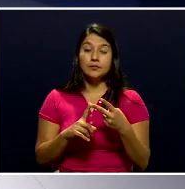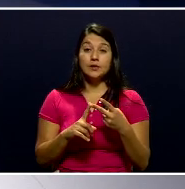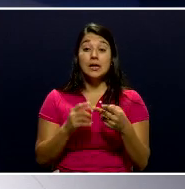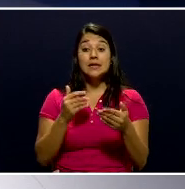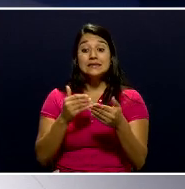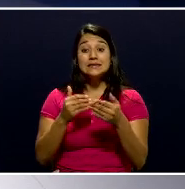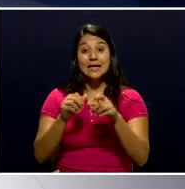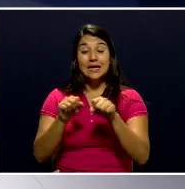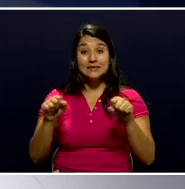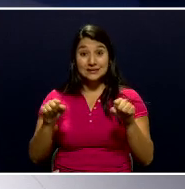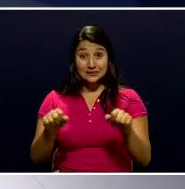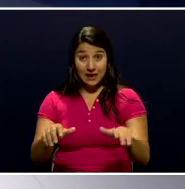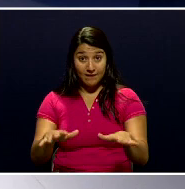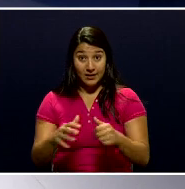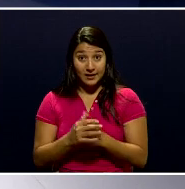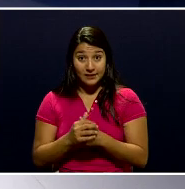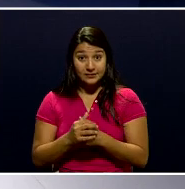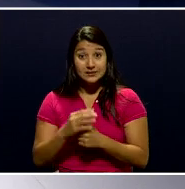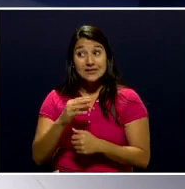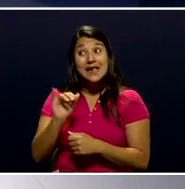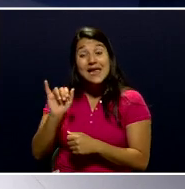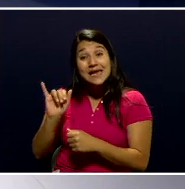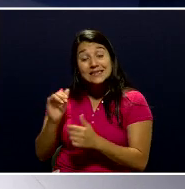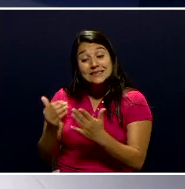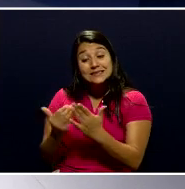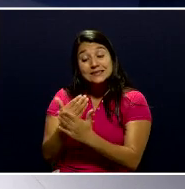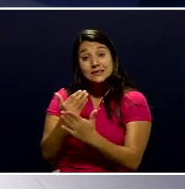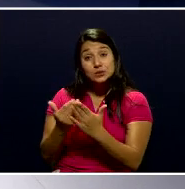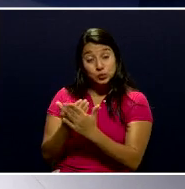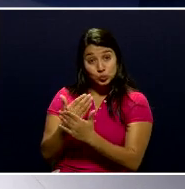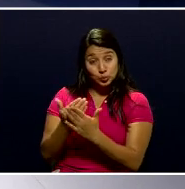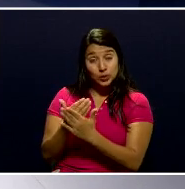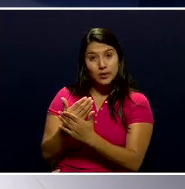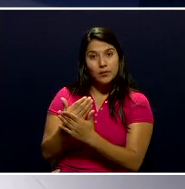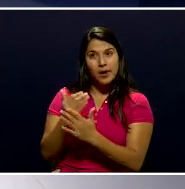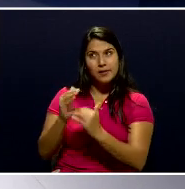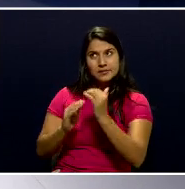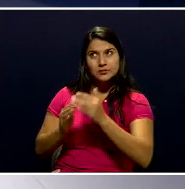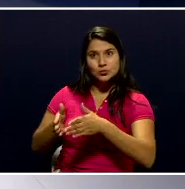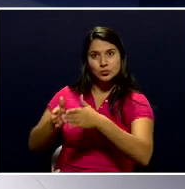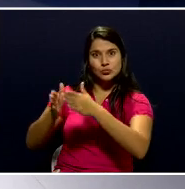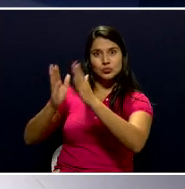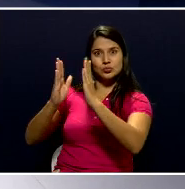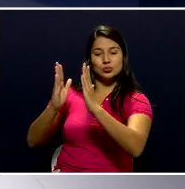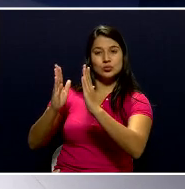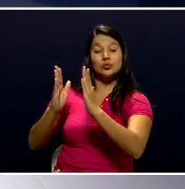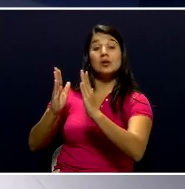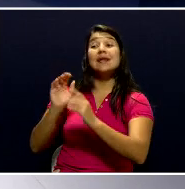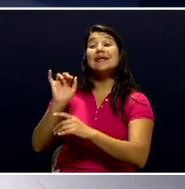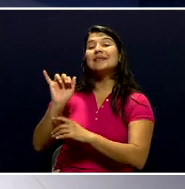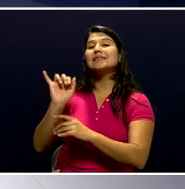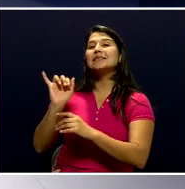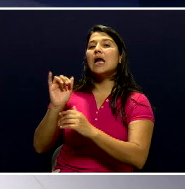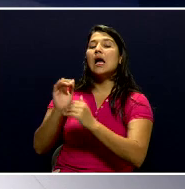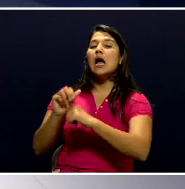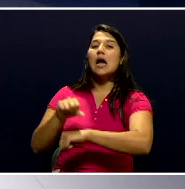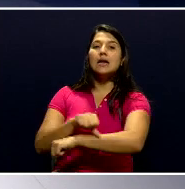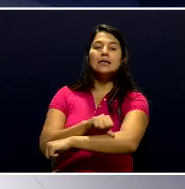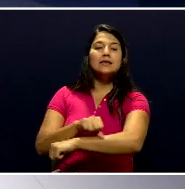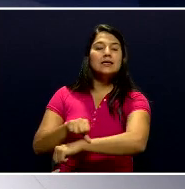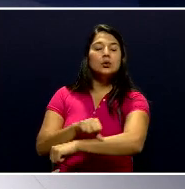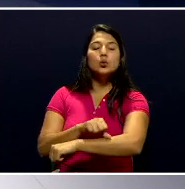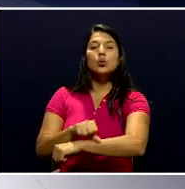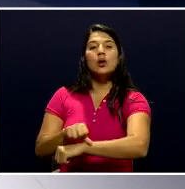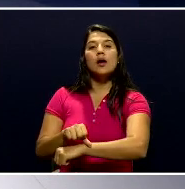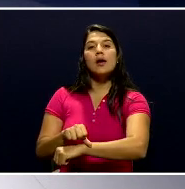alrededor de la Sabana, y esa arquitectura mucho más contemporánea, que es la arquitectura que, como les digo, tampoco